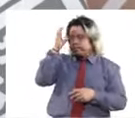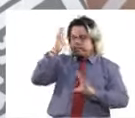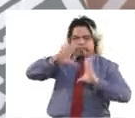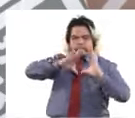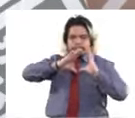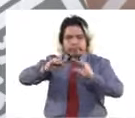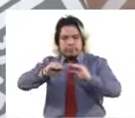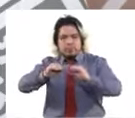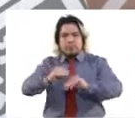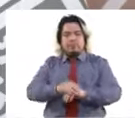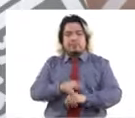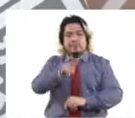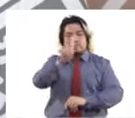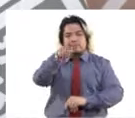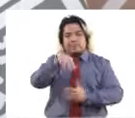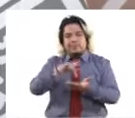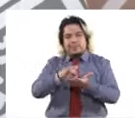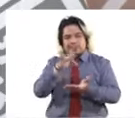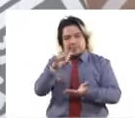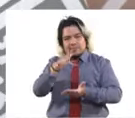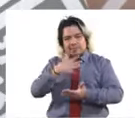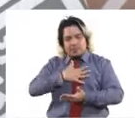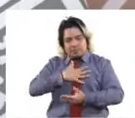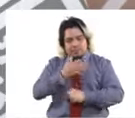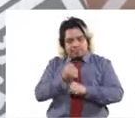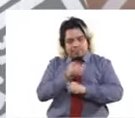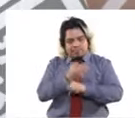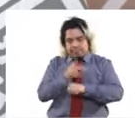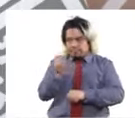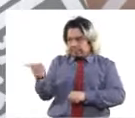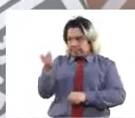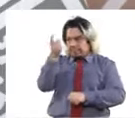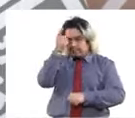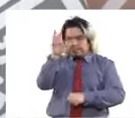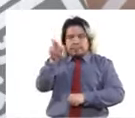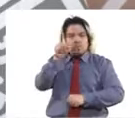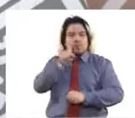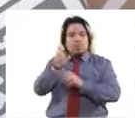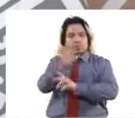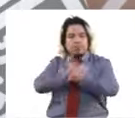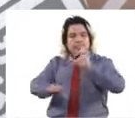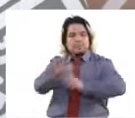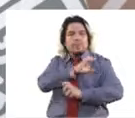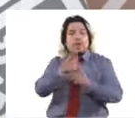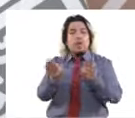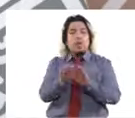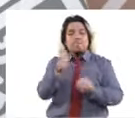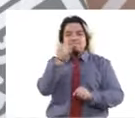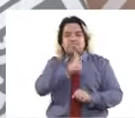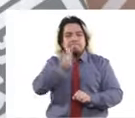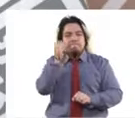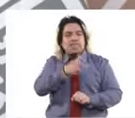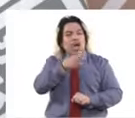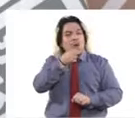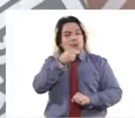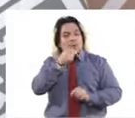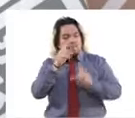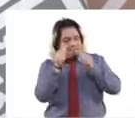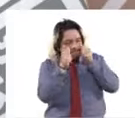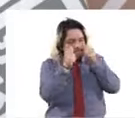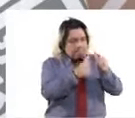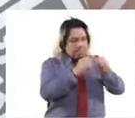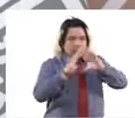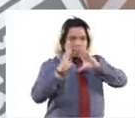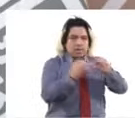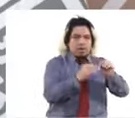México. Agradecemos, como Secretaría, a la doctora Claudia Sheinbaum el apoyo que brinda a nuestros policías y que siempre nos acompaña en estas